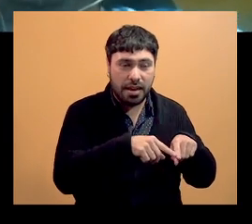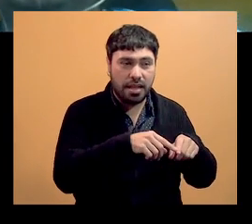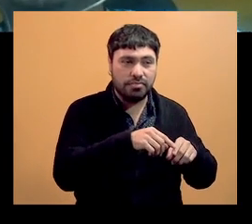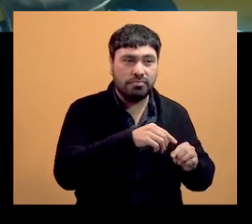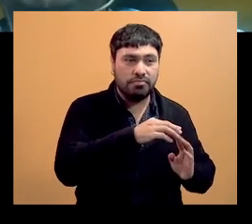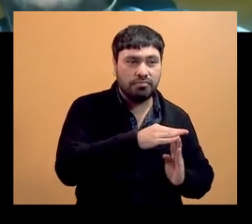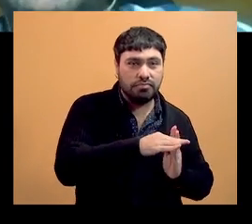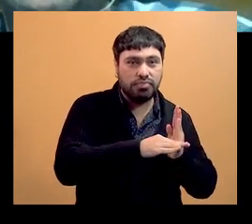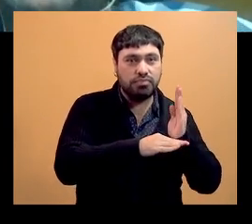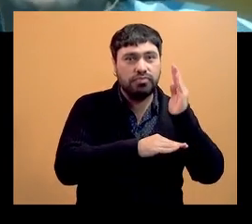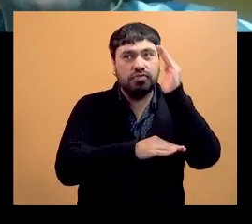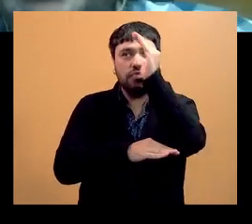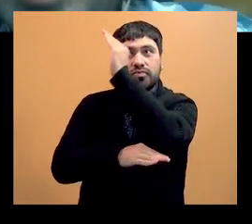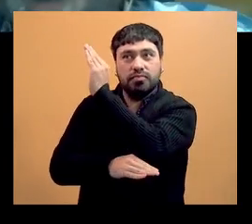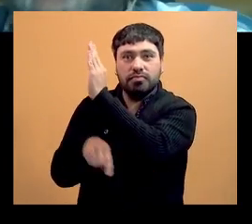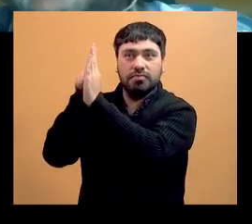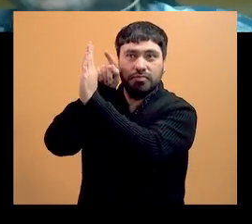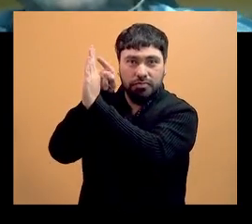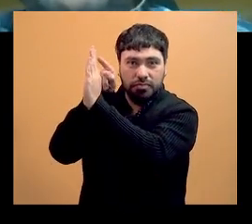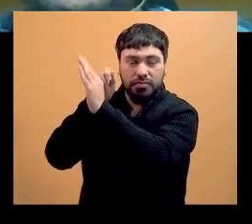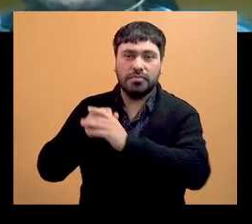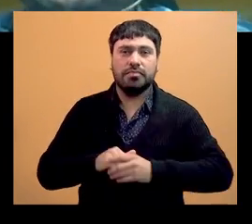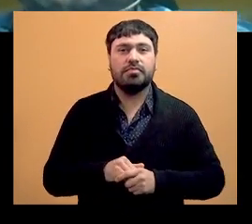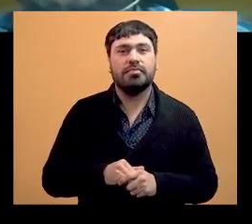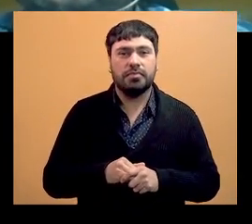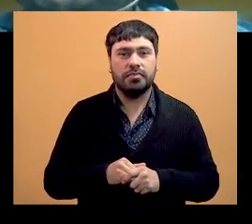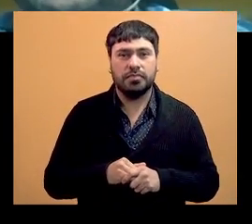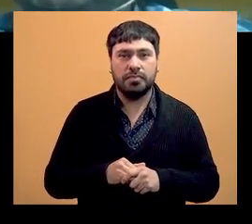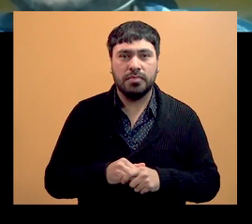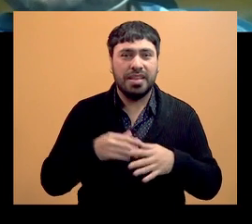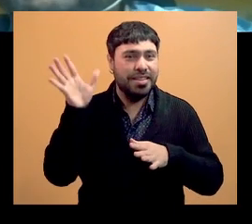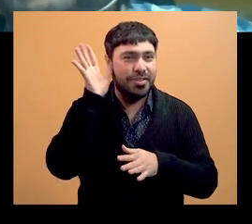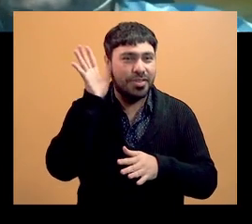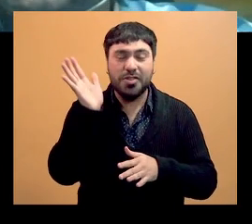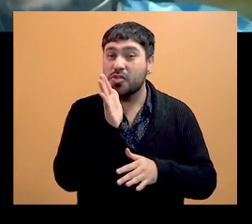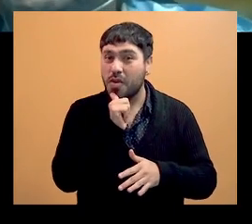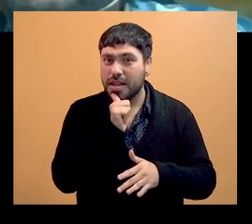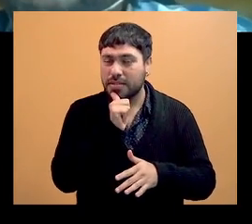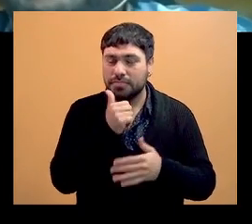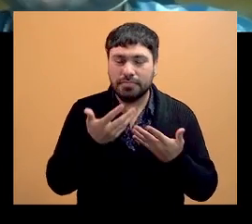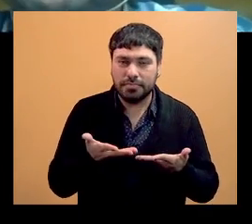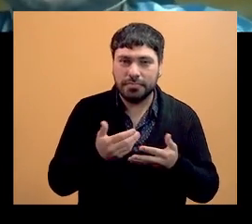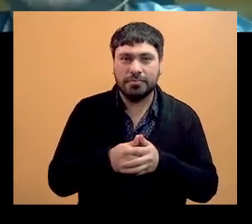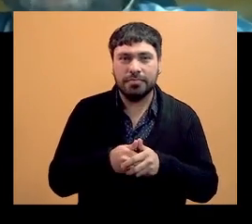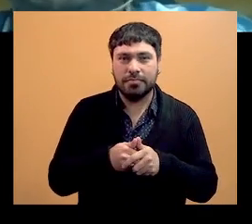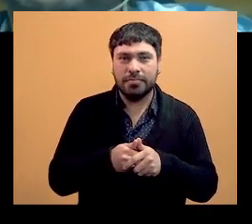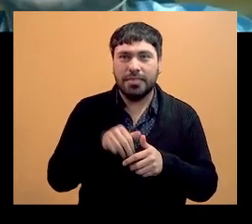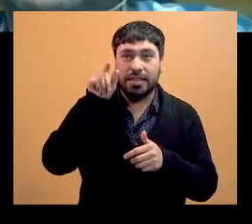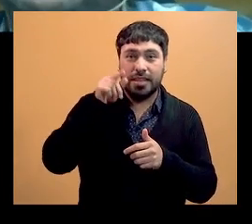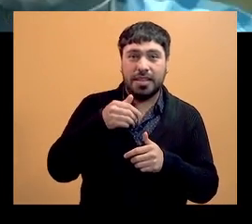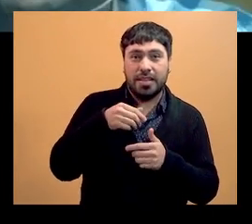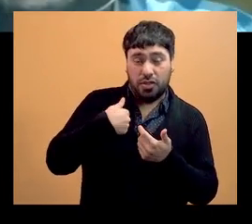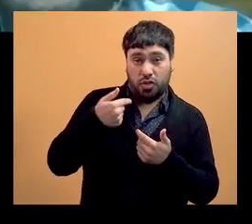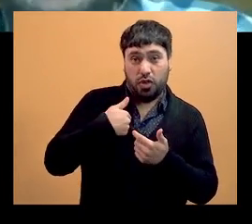voy a hacer algunos comentarios. Lamentablemente estábamos probando que no van a tener sonido de esto. Son los últimos minutos